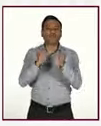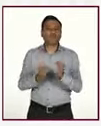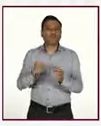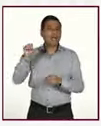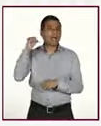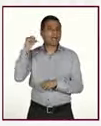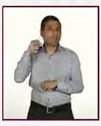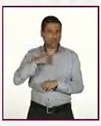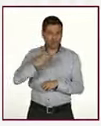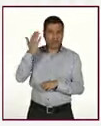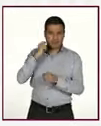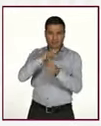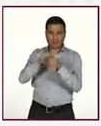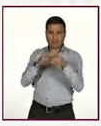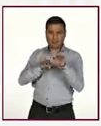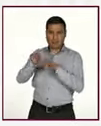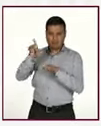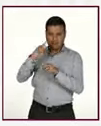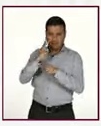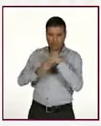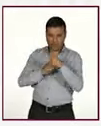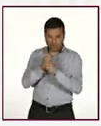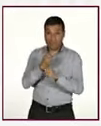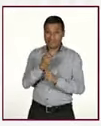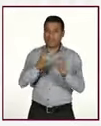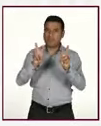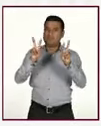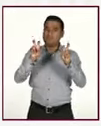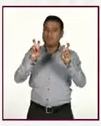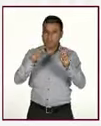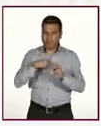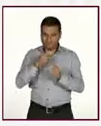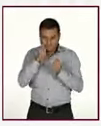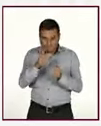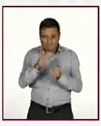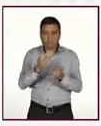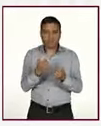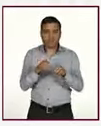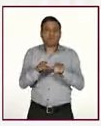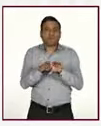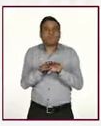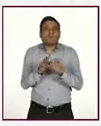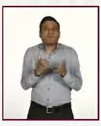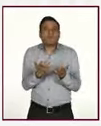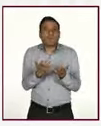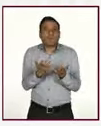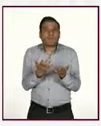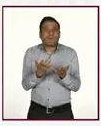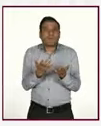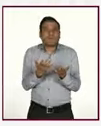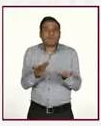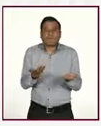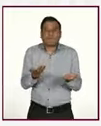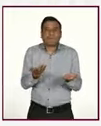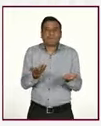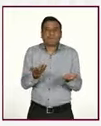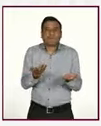oportunidad de trabajar ahí por 2 años y justo era uno de los temas que más veíamos. ¿Cómo íbamos a hacerle para que no haya este